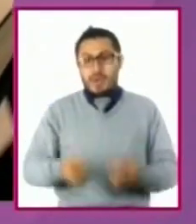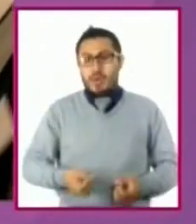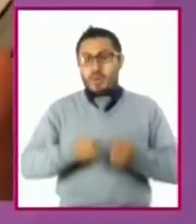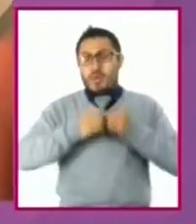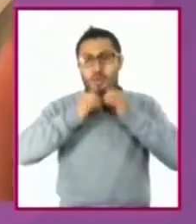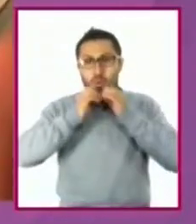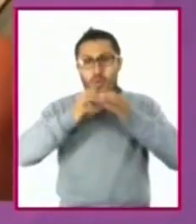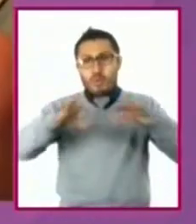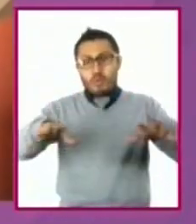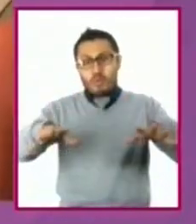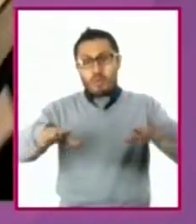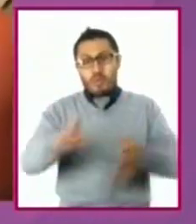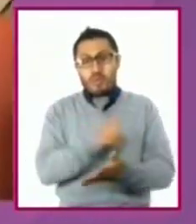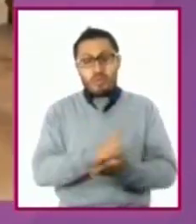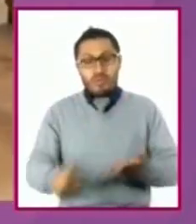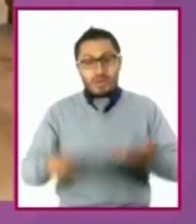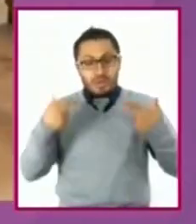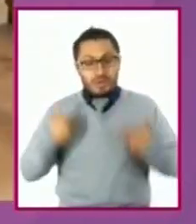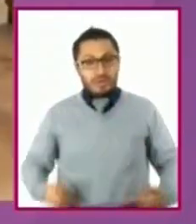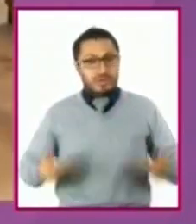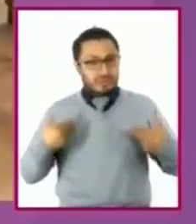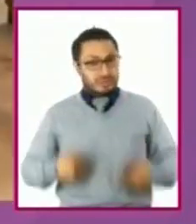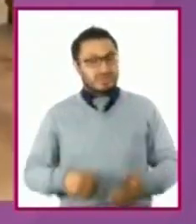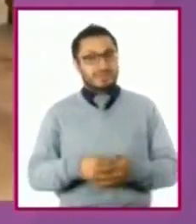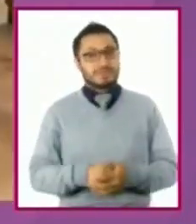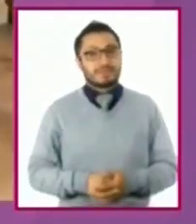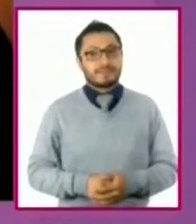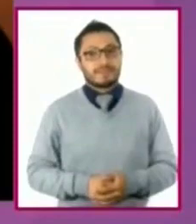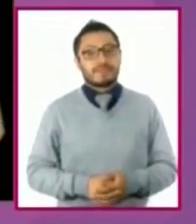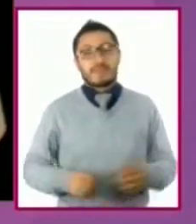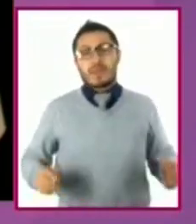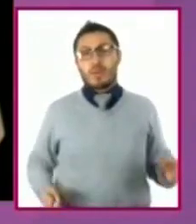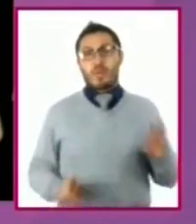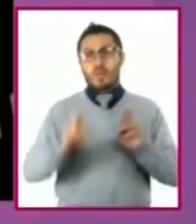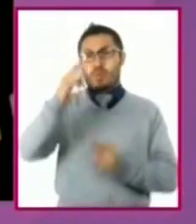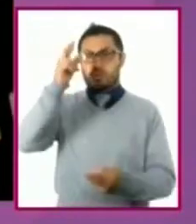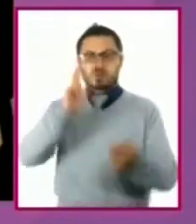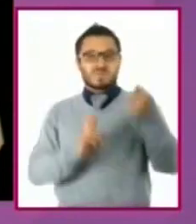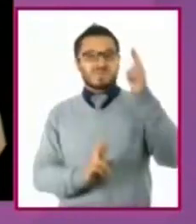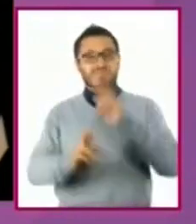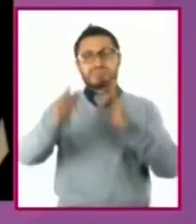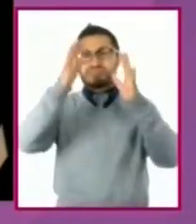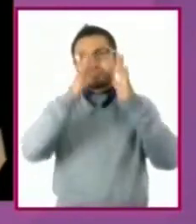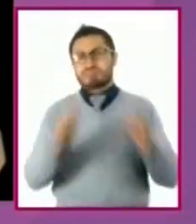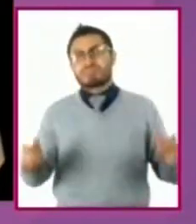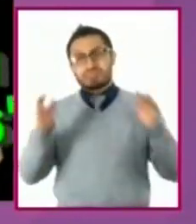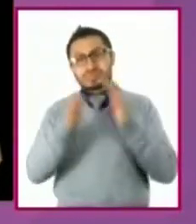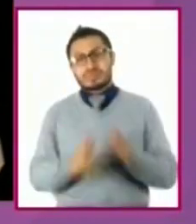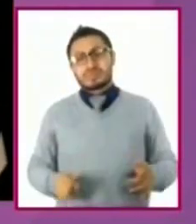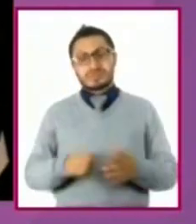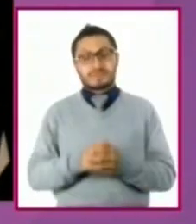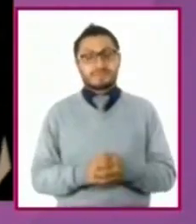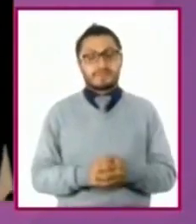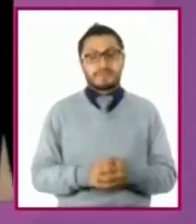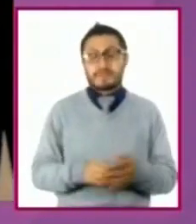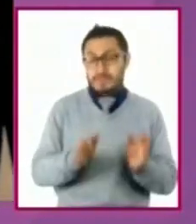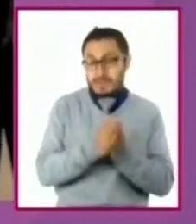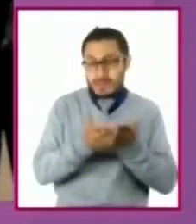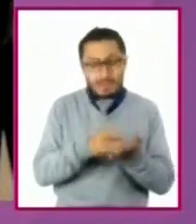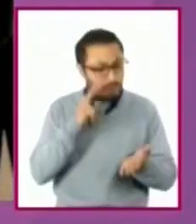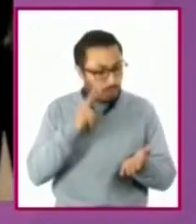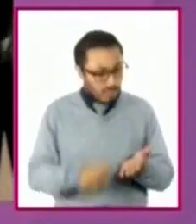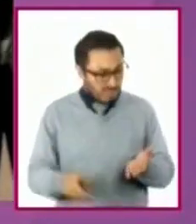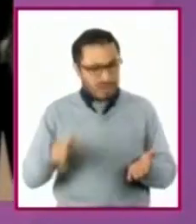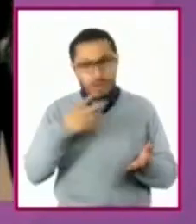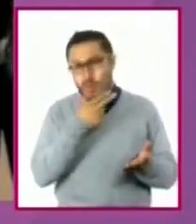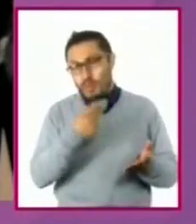Ciudadano durante la Revolución Francesa, en 1789. En este documento se dice que los hombres